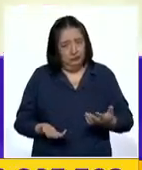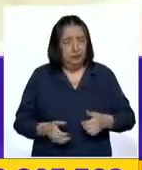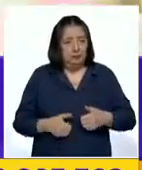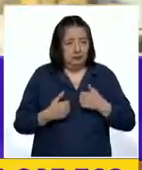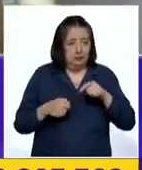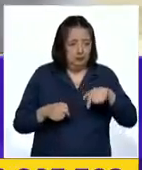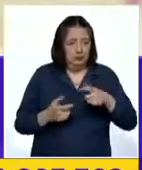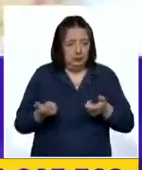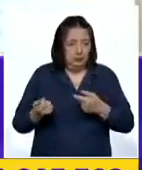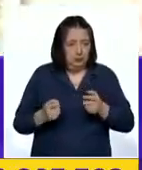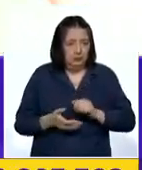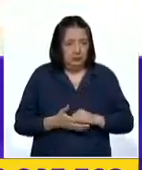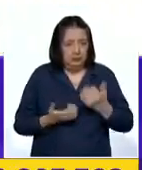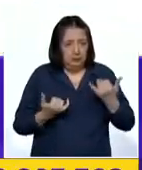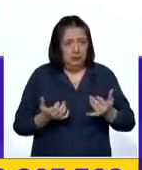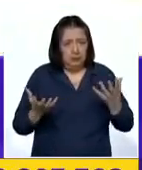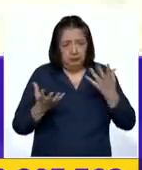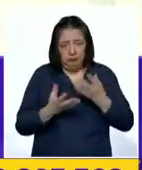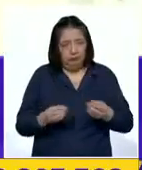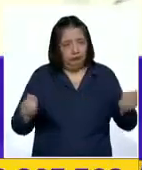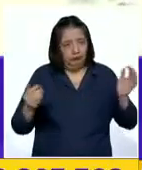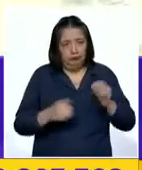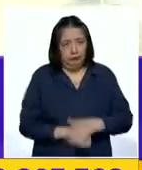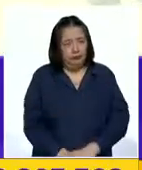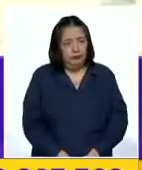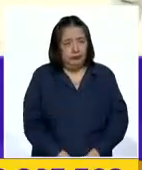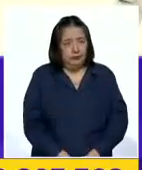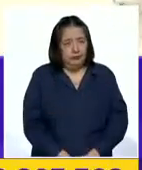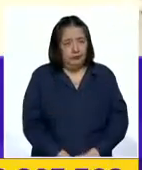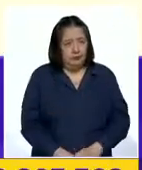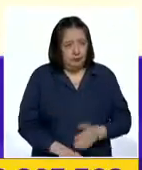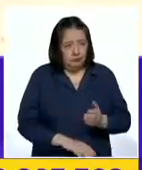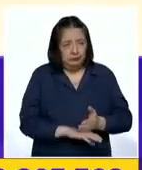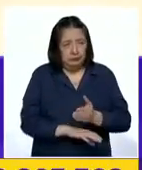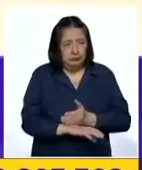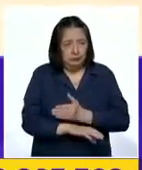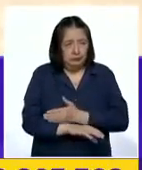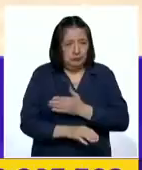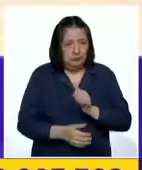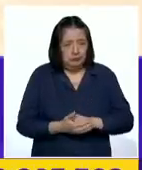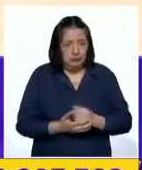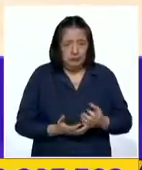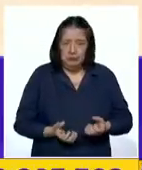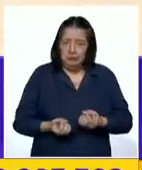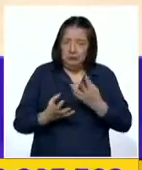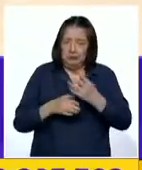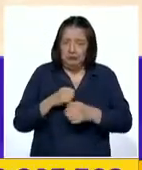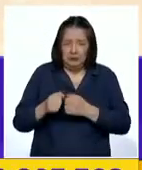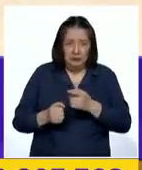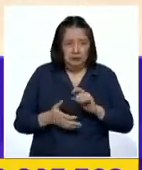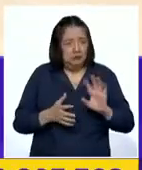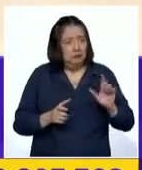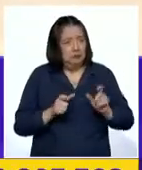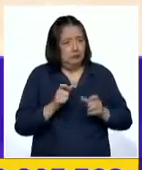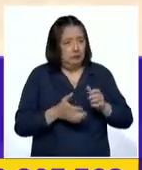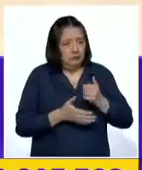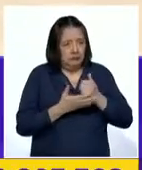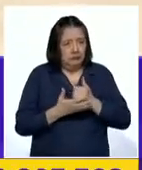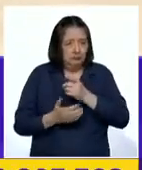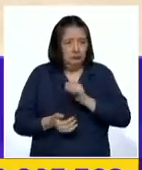ahora ya todo se perdió. Ahora poco a poco se vienen, digamos, colaborando las personas